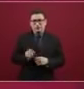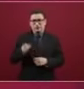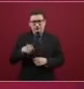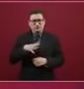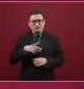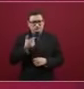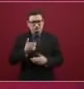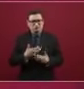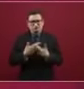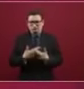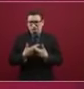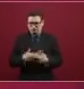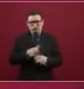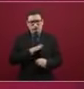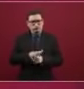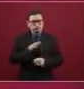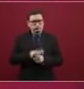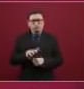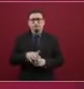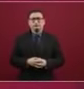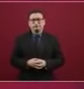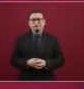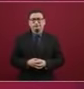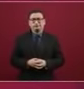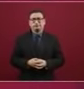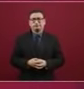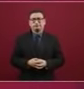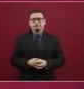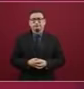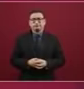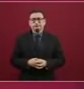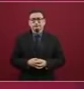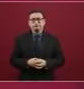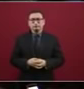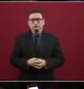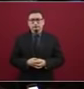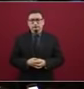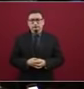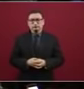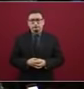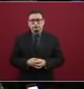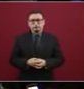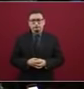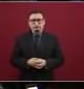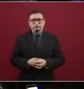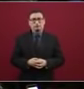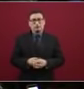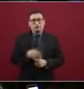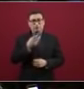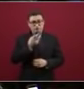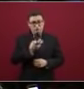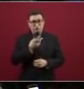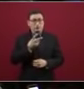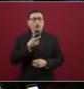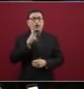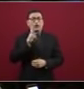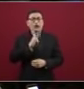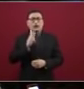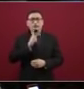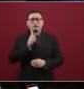solvencia económica suficiente. Entonces, es cosa de ver por